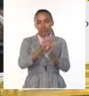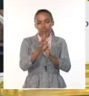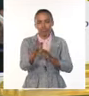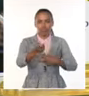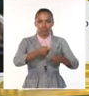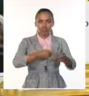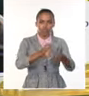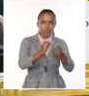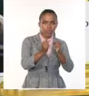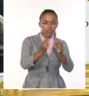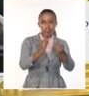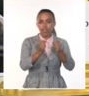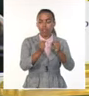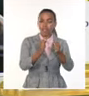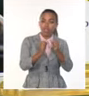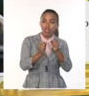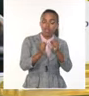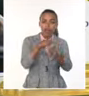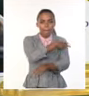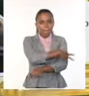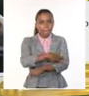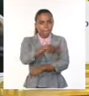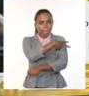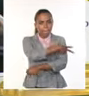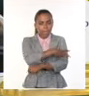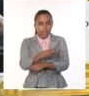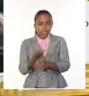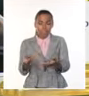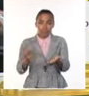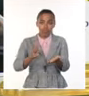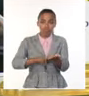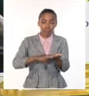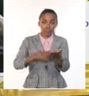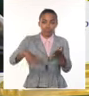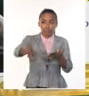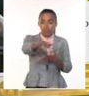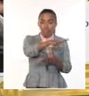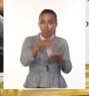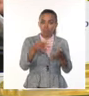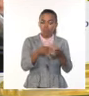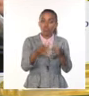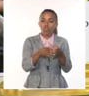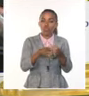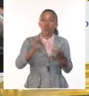sostenible de todas las naciones involucradas en aras de una mayor prosperidad